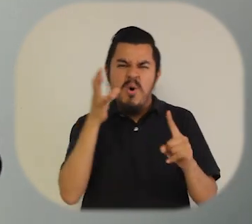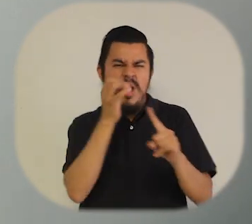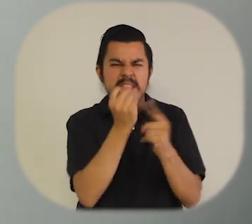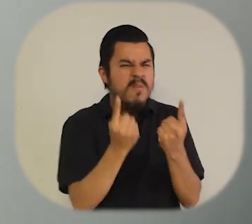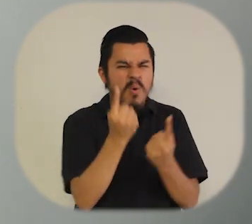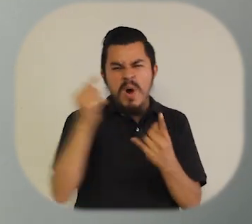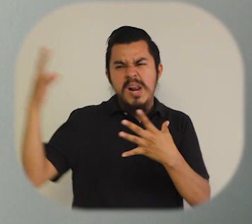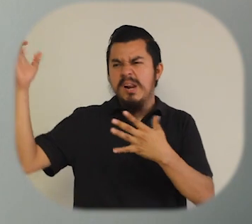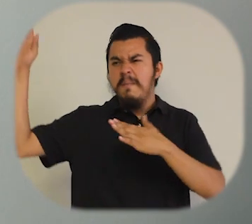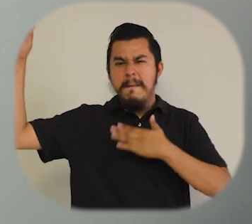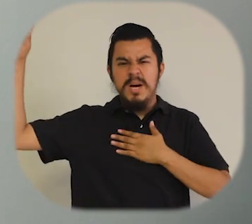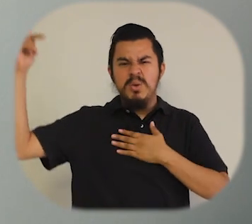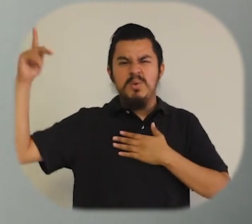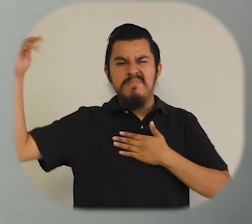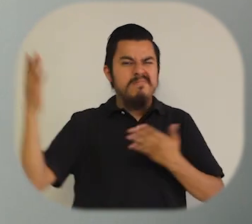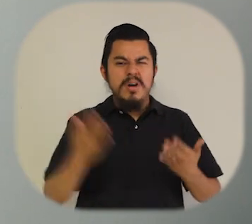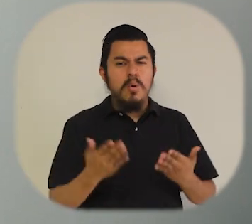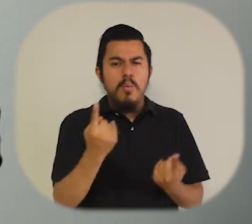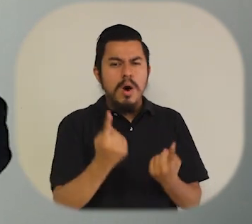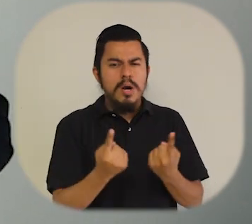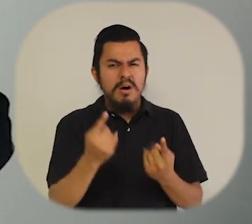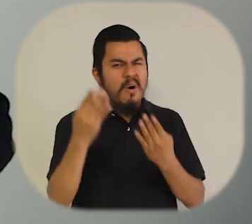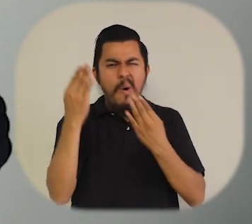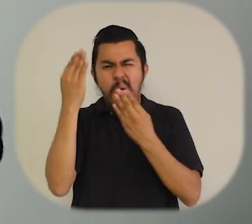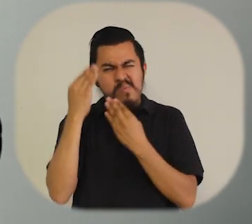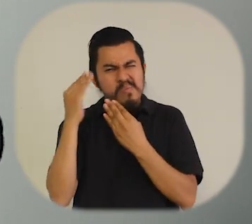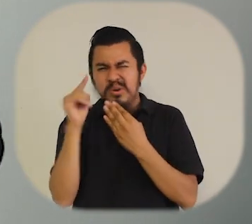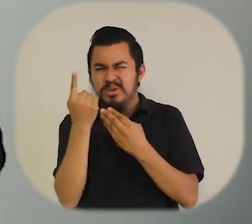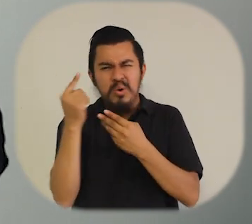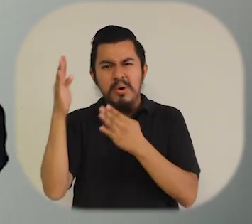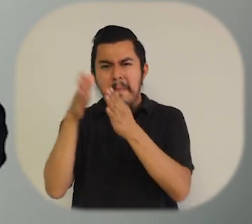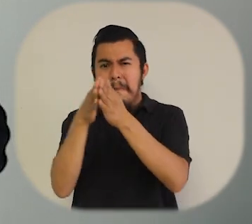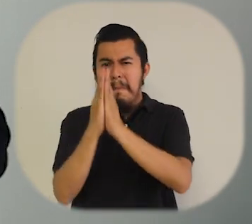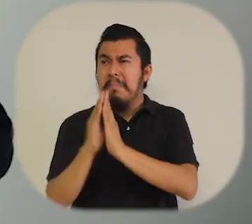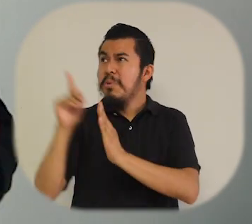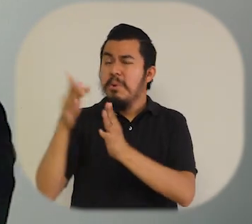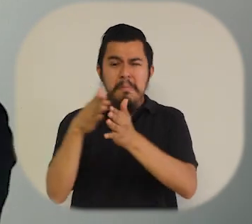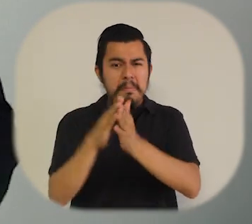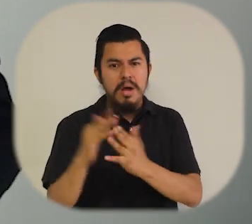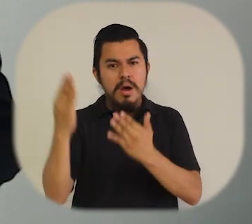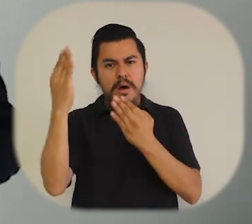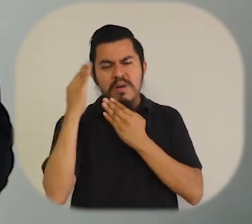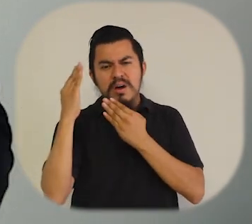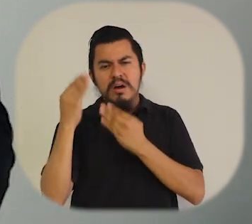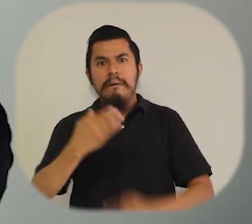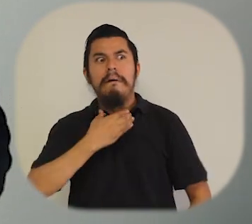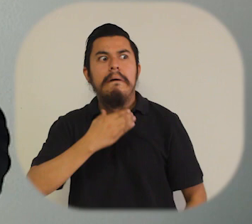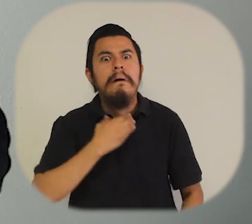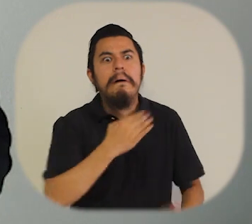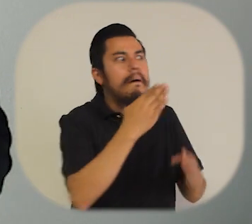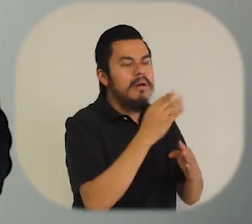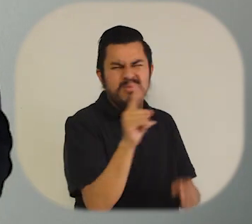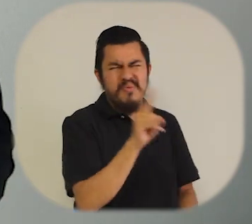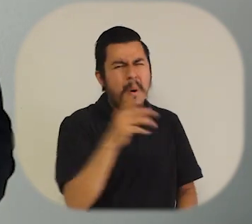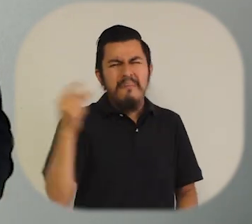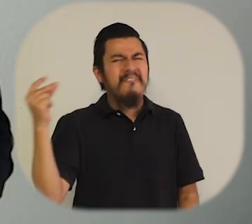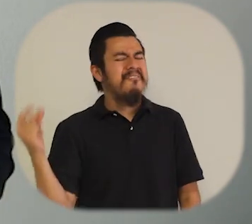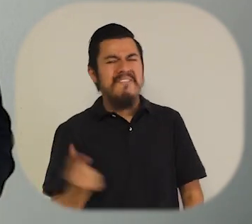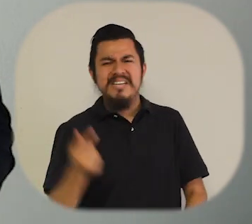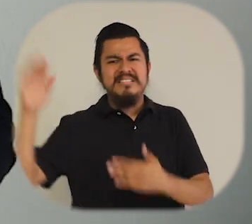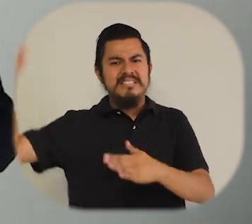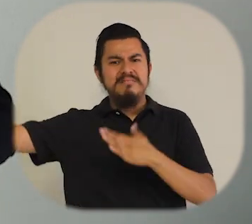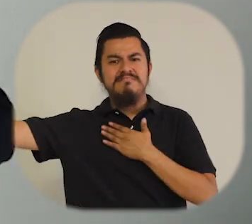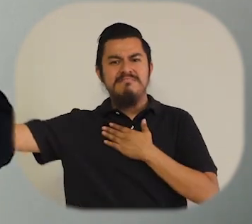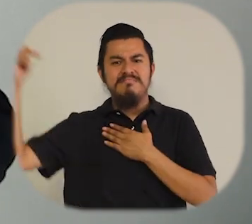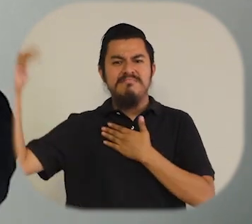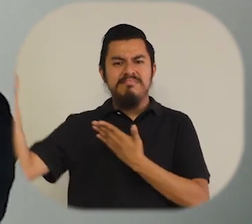Lo que Dios quería con esta promesa era obediencia, era que obedecieran nada más. No era difícil, para nada era difícil. El hecho